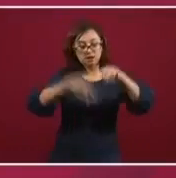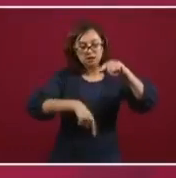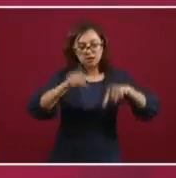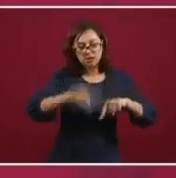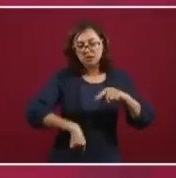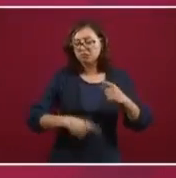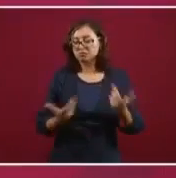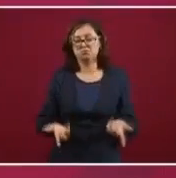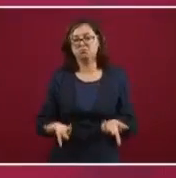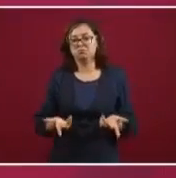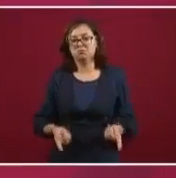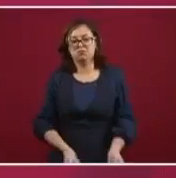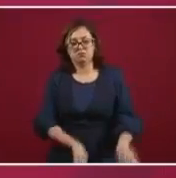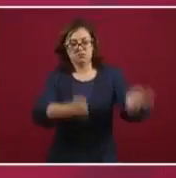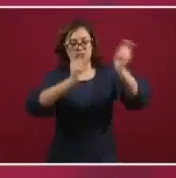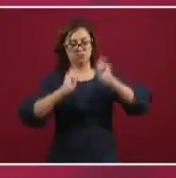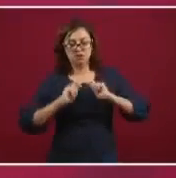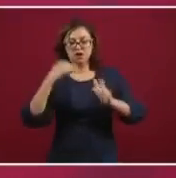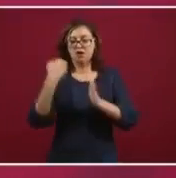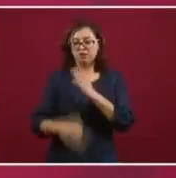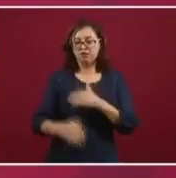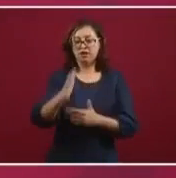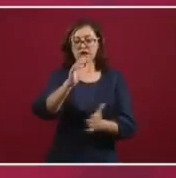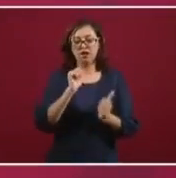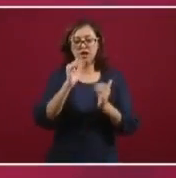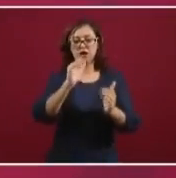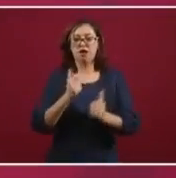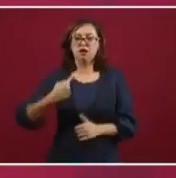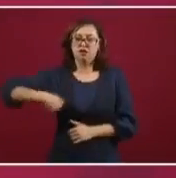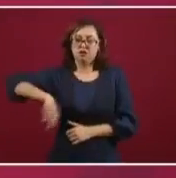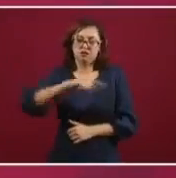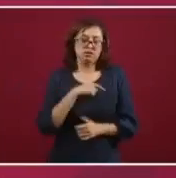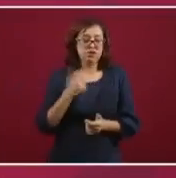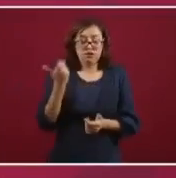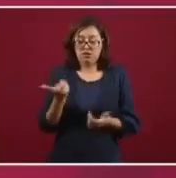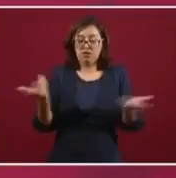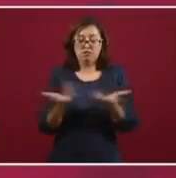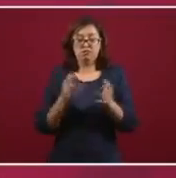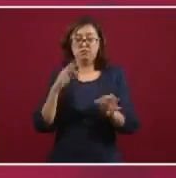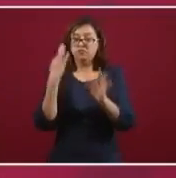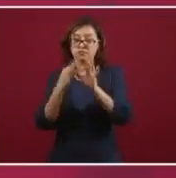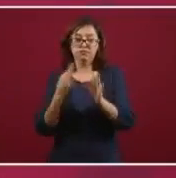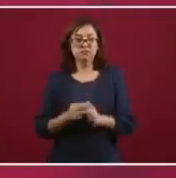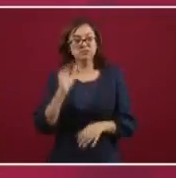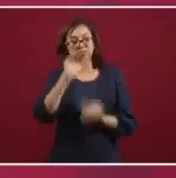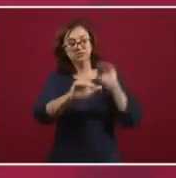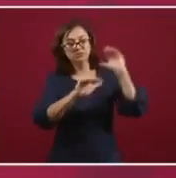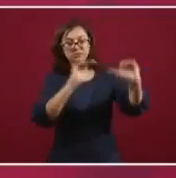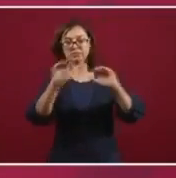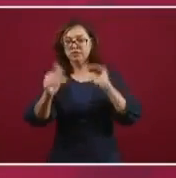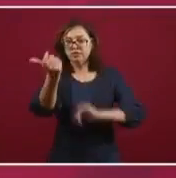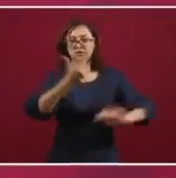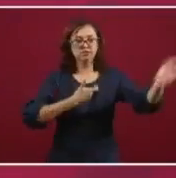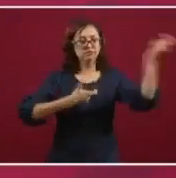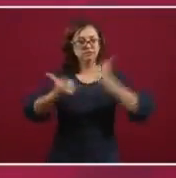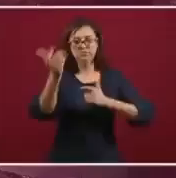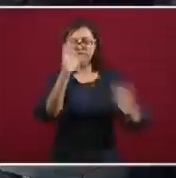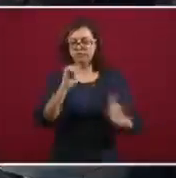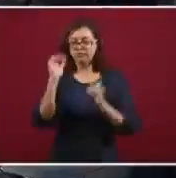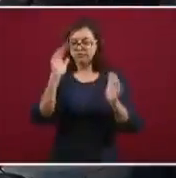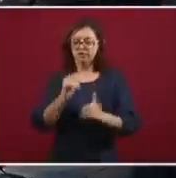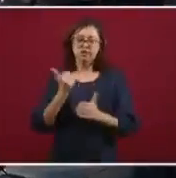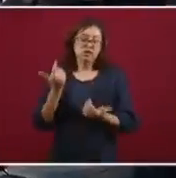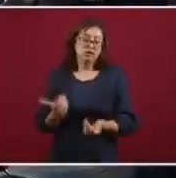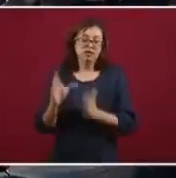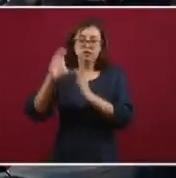estudio. Nosotros recibimos lo pendiente por cobrar y estamos cobrando lo pendiente por cobrar y haciendo todas las facultades que en justicia